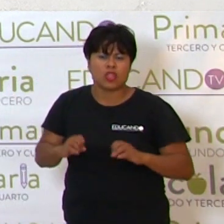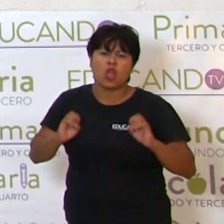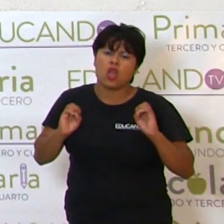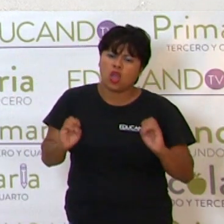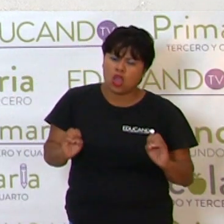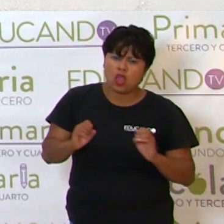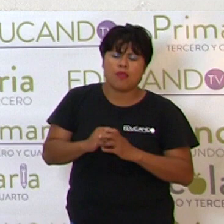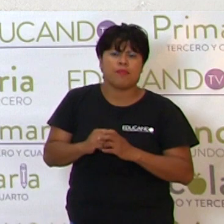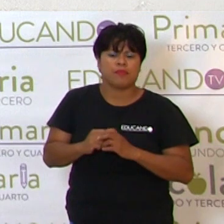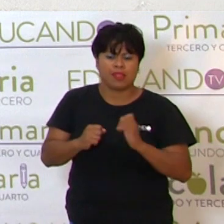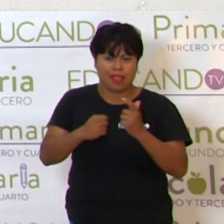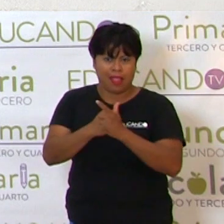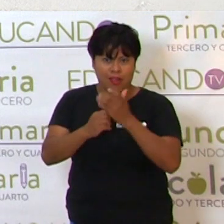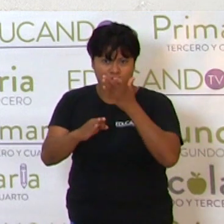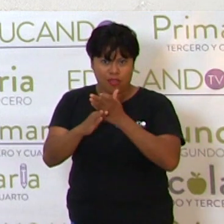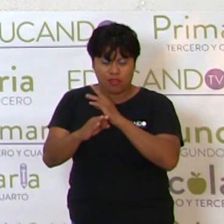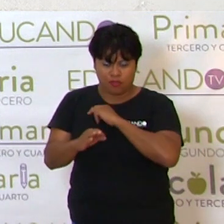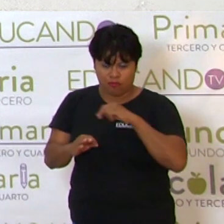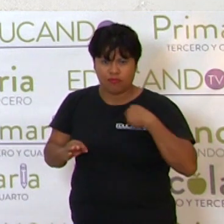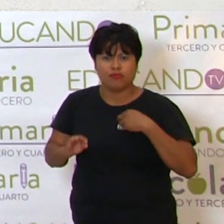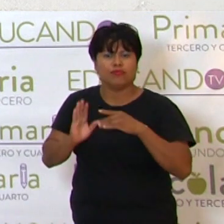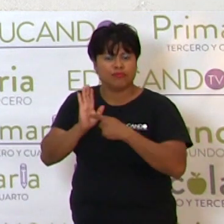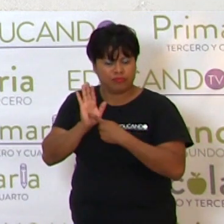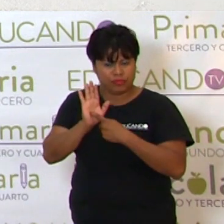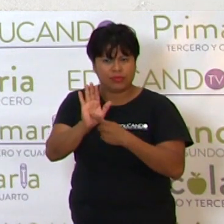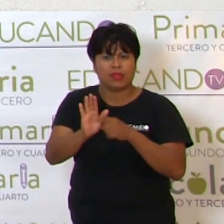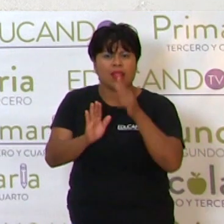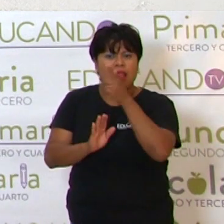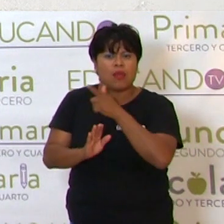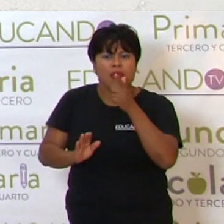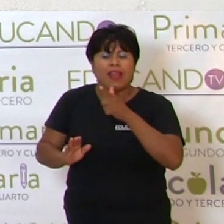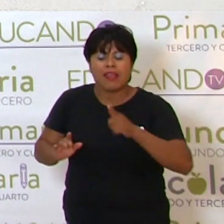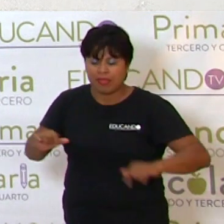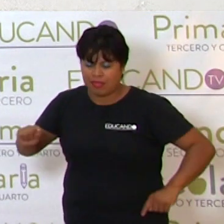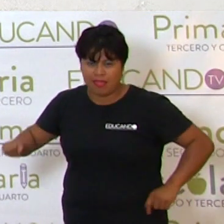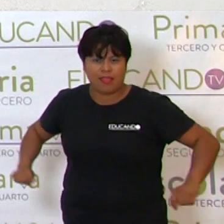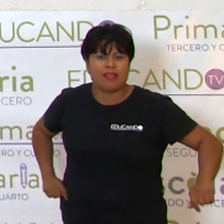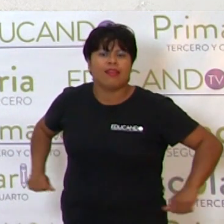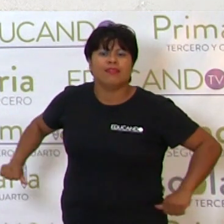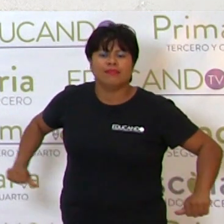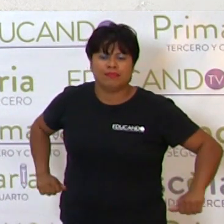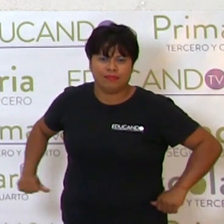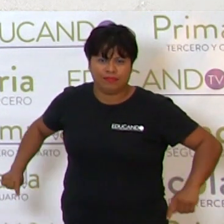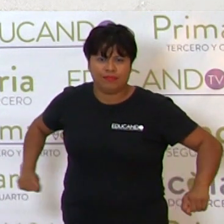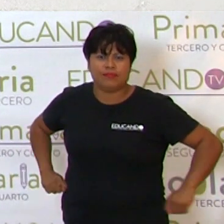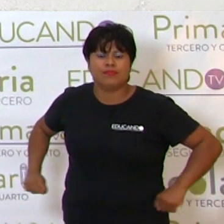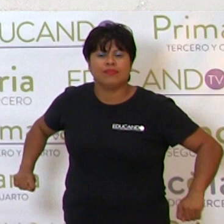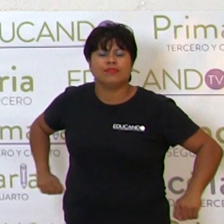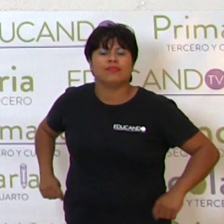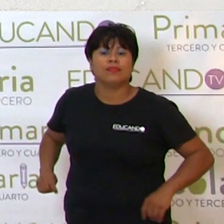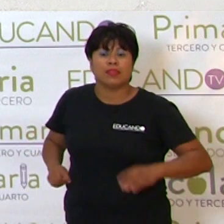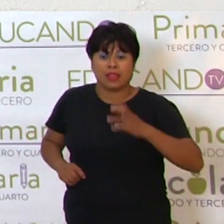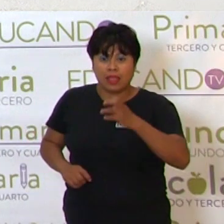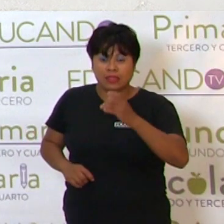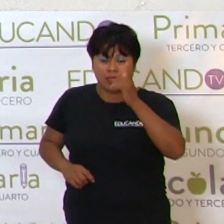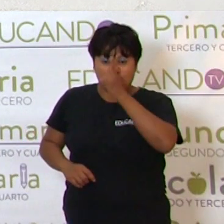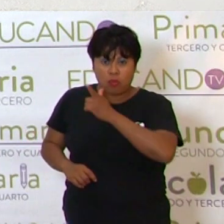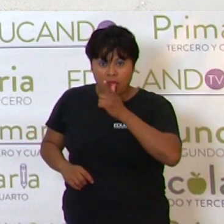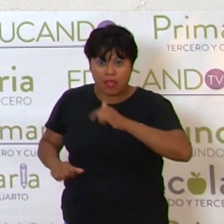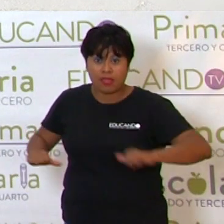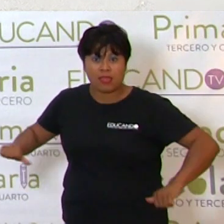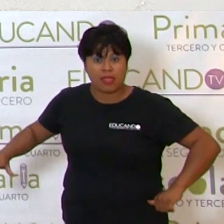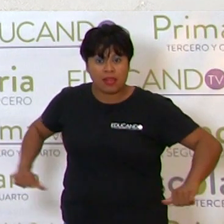o algo que vamos a ver hoy, que también es el lenguaje teatral. Bien, el lenguaje teatral